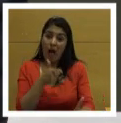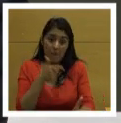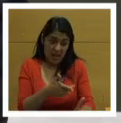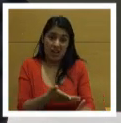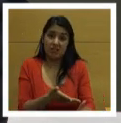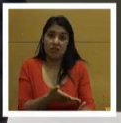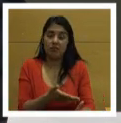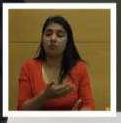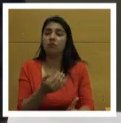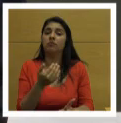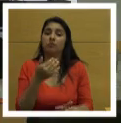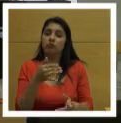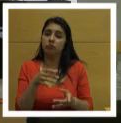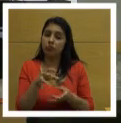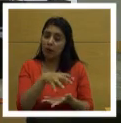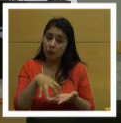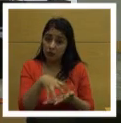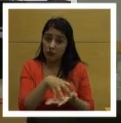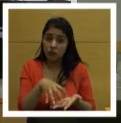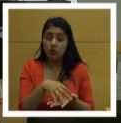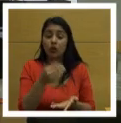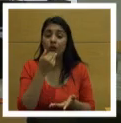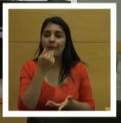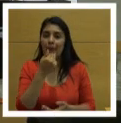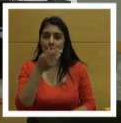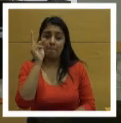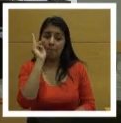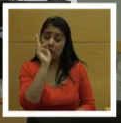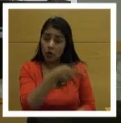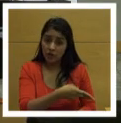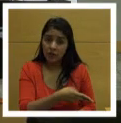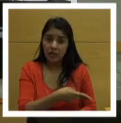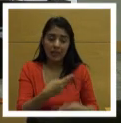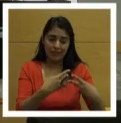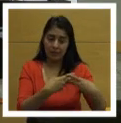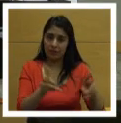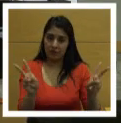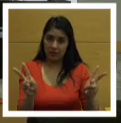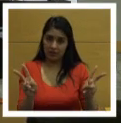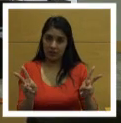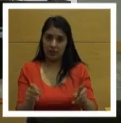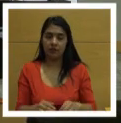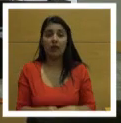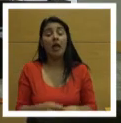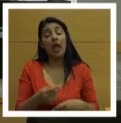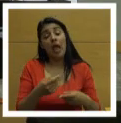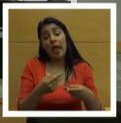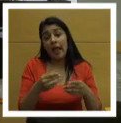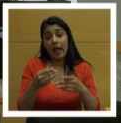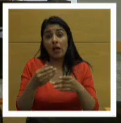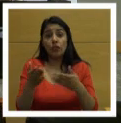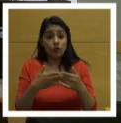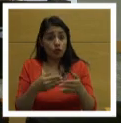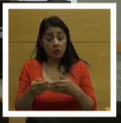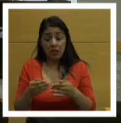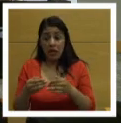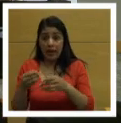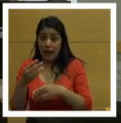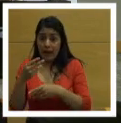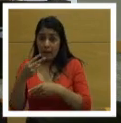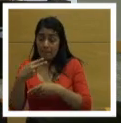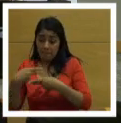actos, la coacción o la privación arbitraria de la libertad, ya sea que ocurra en público o en la vida